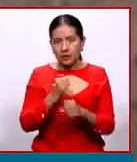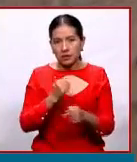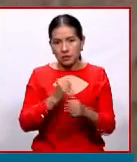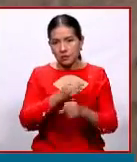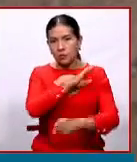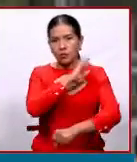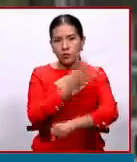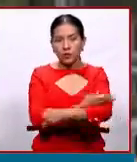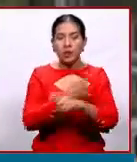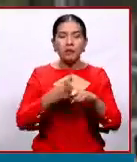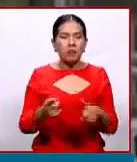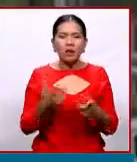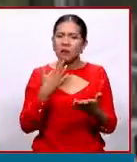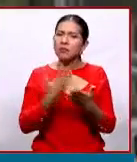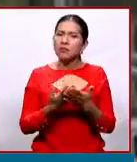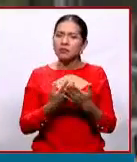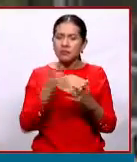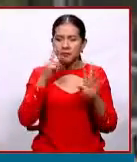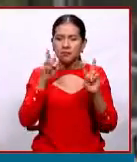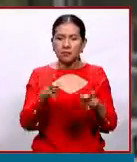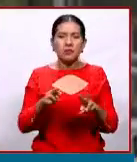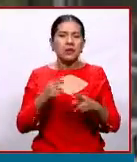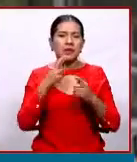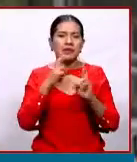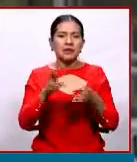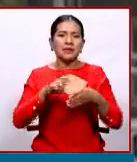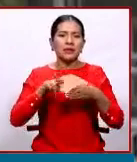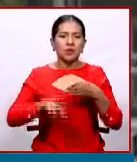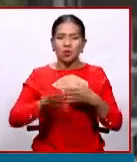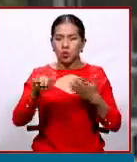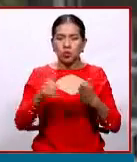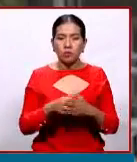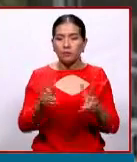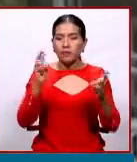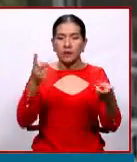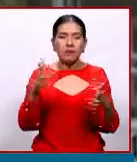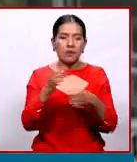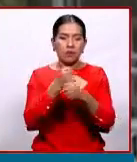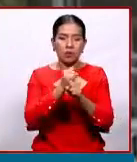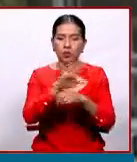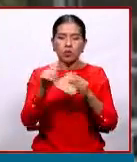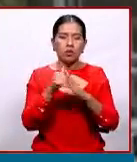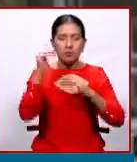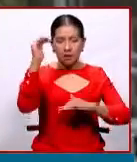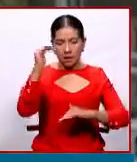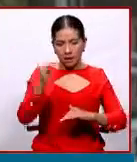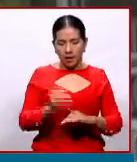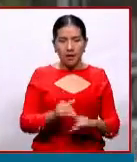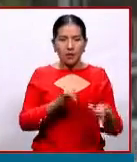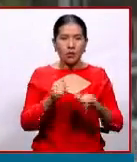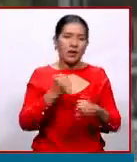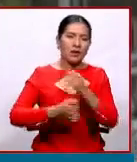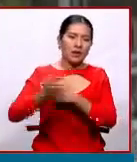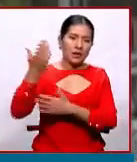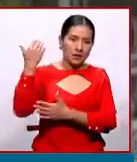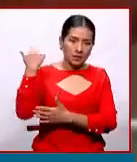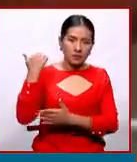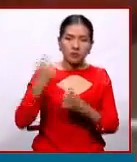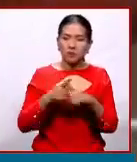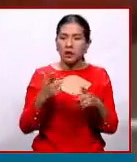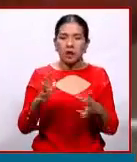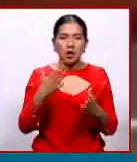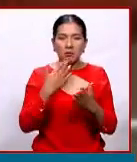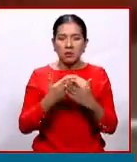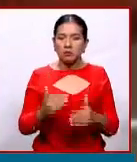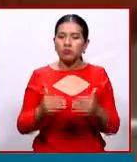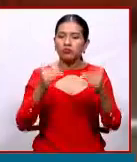ve reflejado en que si bien la producción ha ido bajando respecto a lo que teníamos en años pasados, hemos tenido